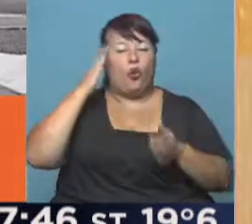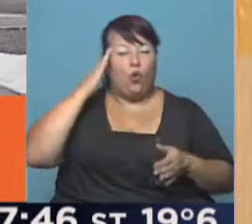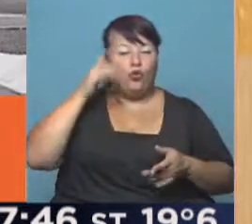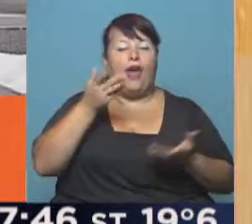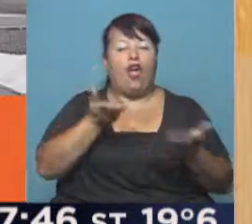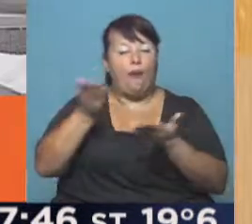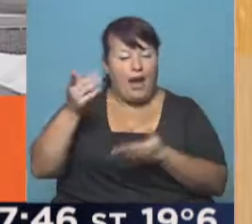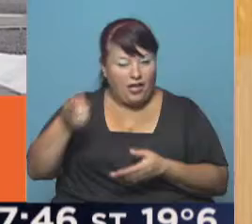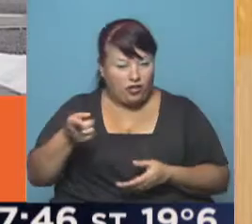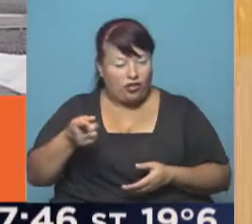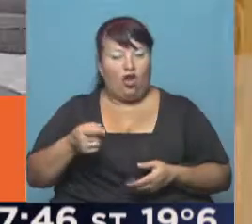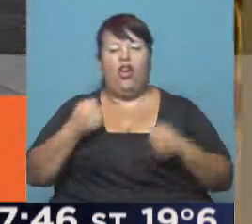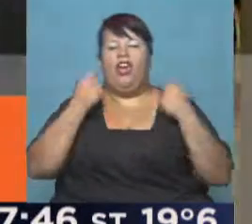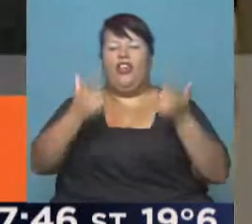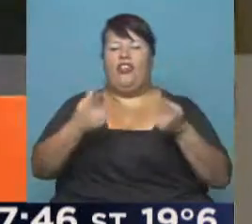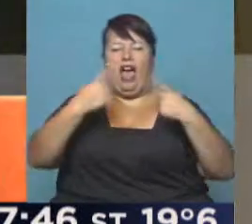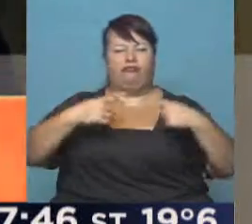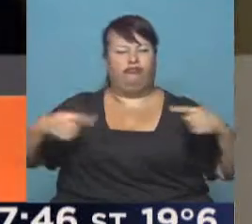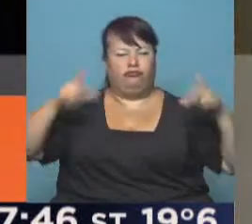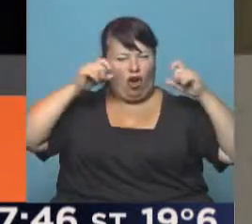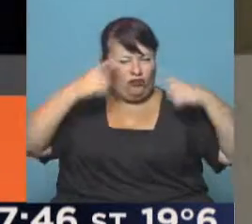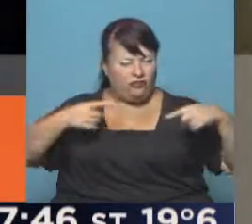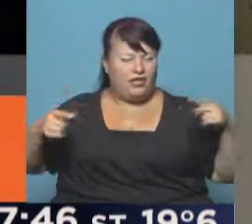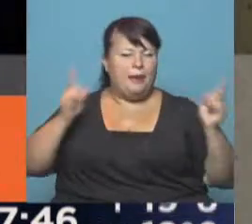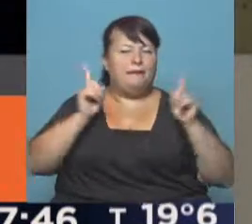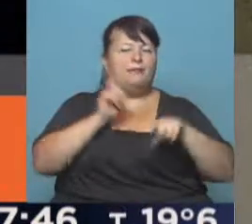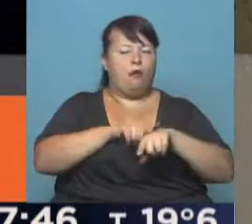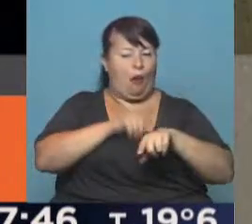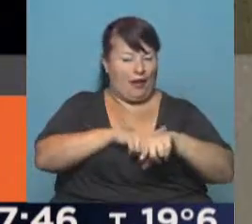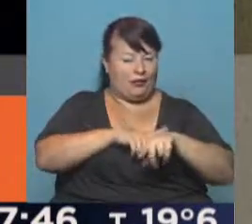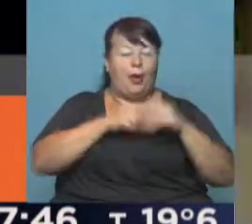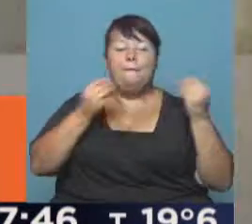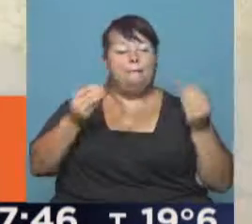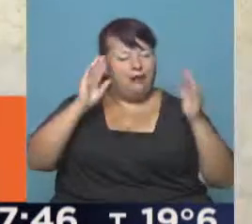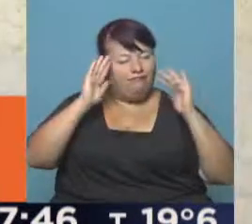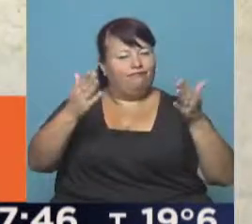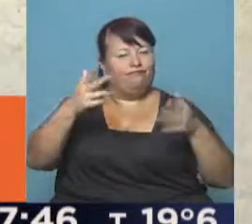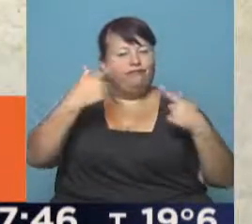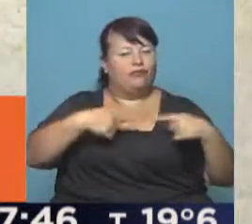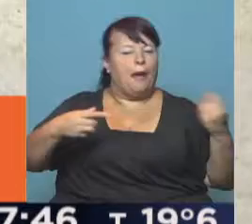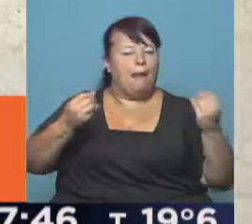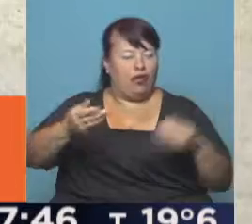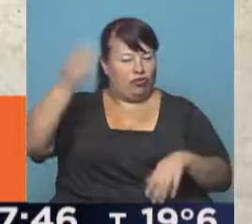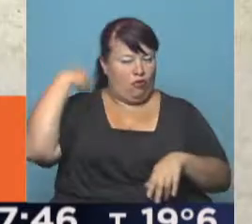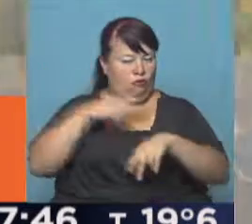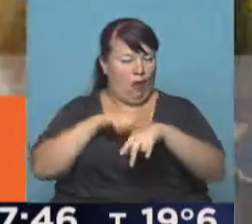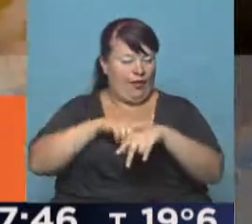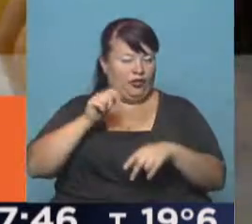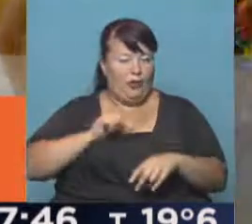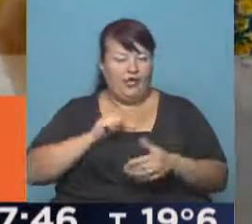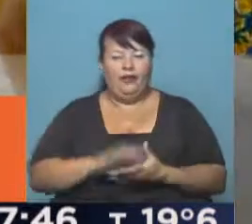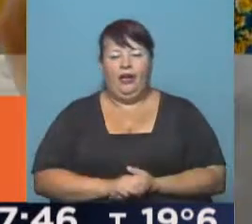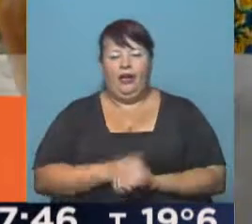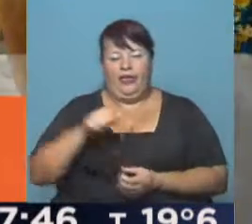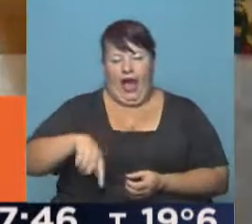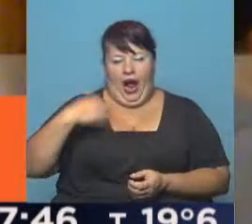la Cooperación ofrece una serie de muestras fotográficas en simultáneo para recordar los hechos sucedidos durante la última dictadura